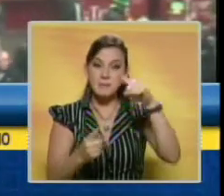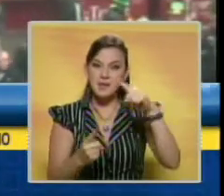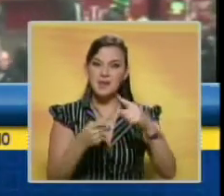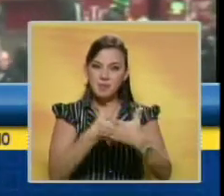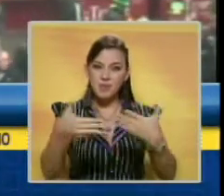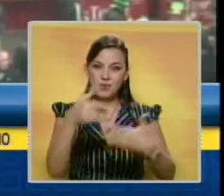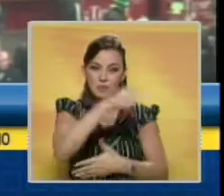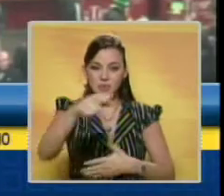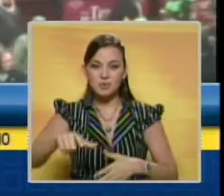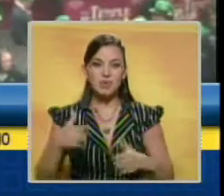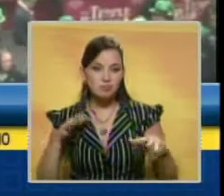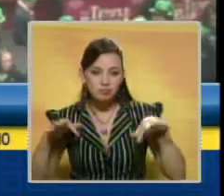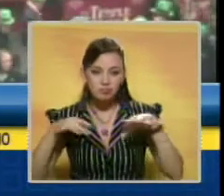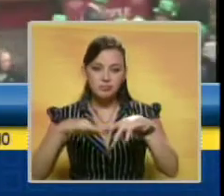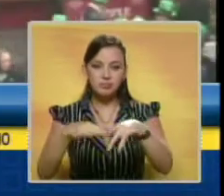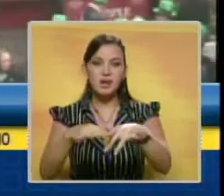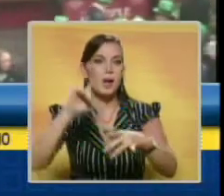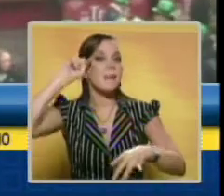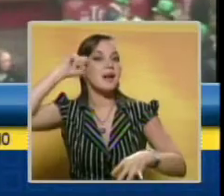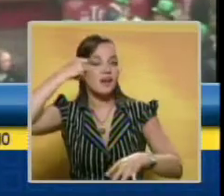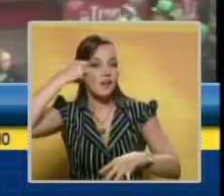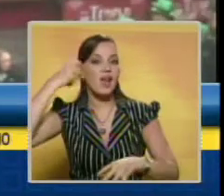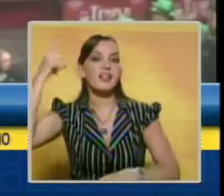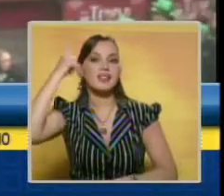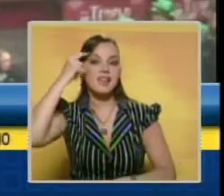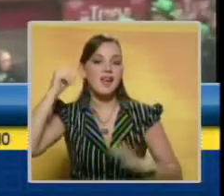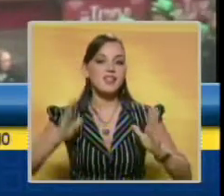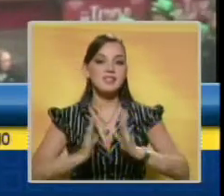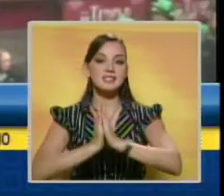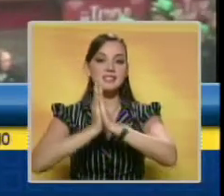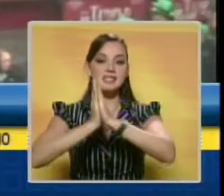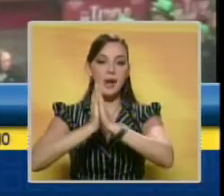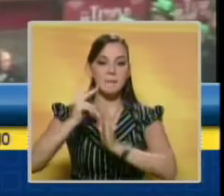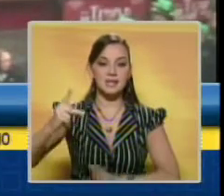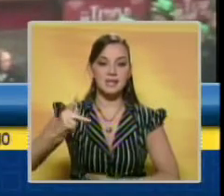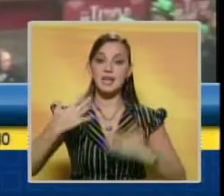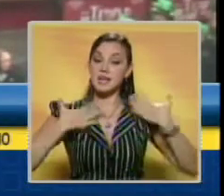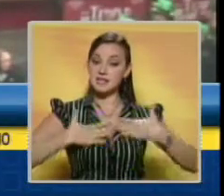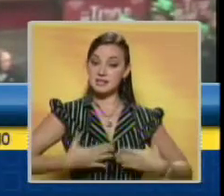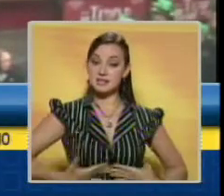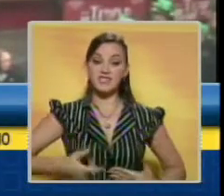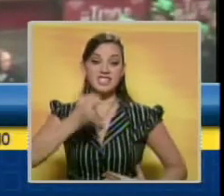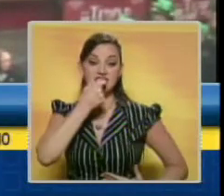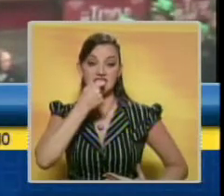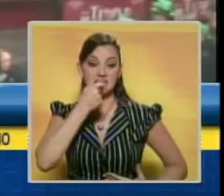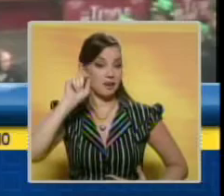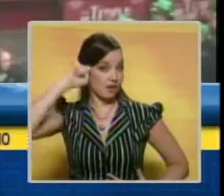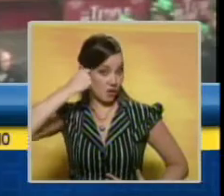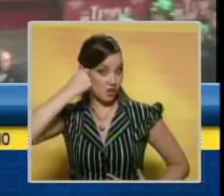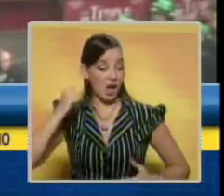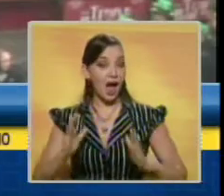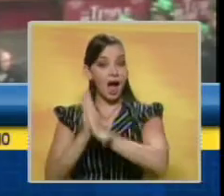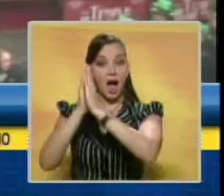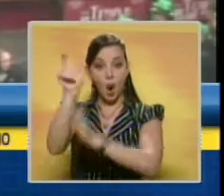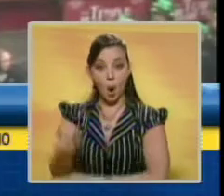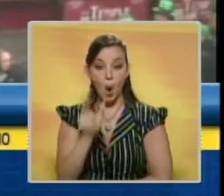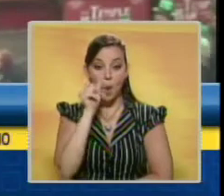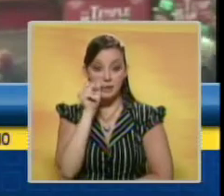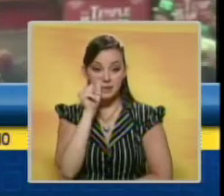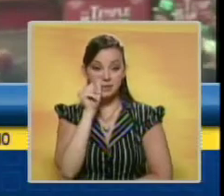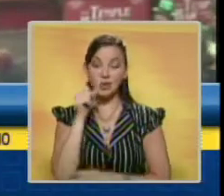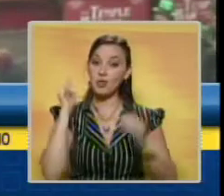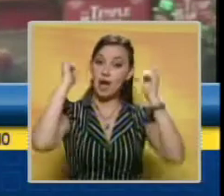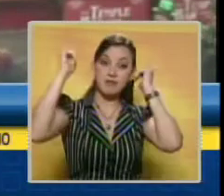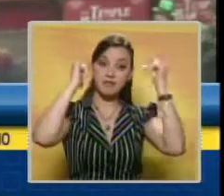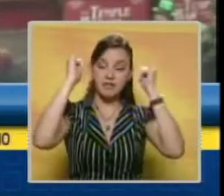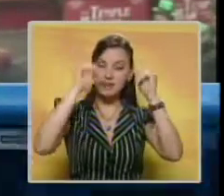Dublín para conmemorar el Día de San Patricio. Los irlandeses se visten de verde para conmemorar a su santo patrono con una fiesta llena